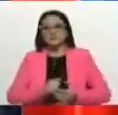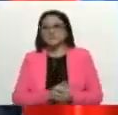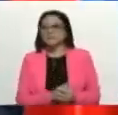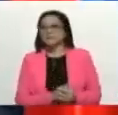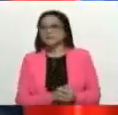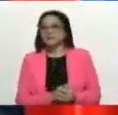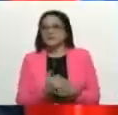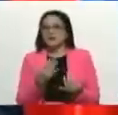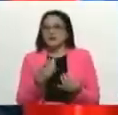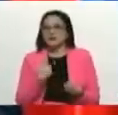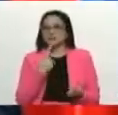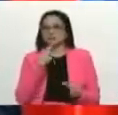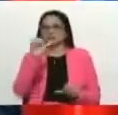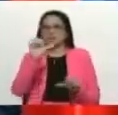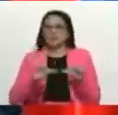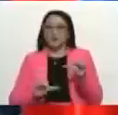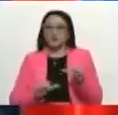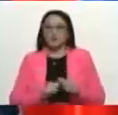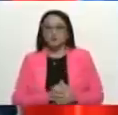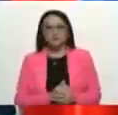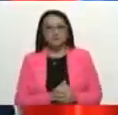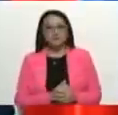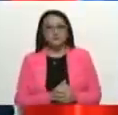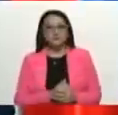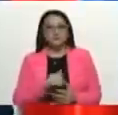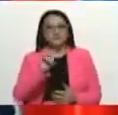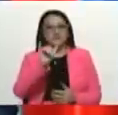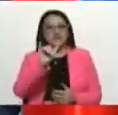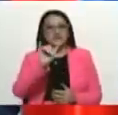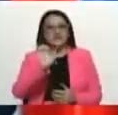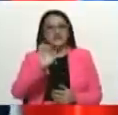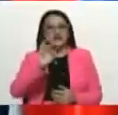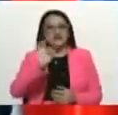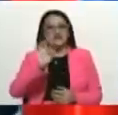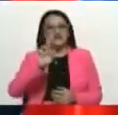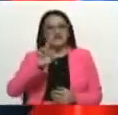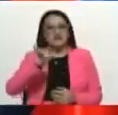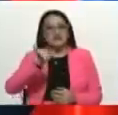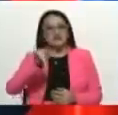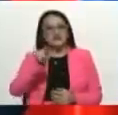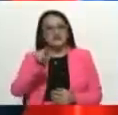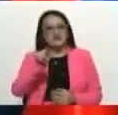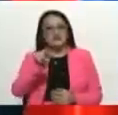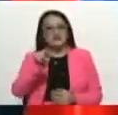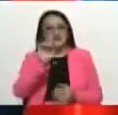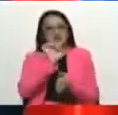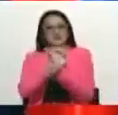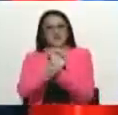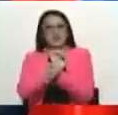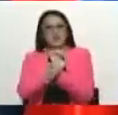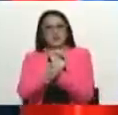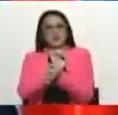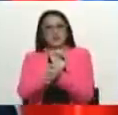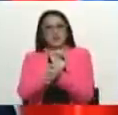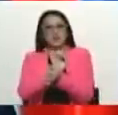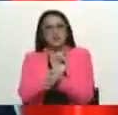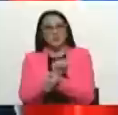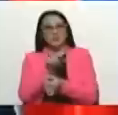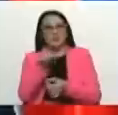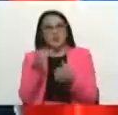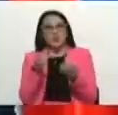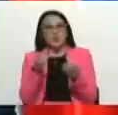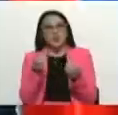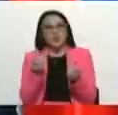voy a mencionar acá, es Jeffrey Alfonso Brujes, que fue detenido junto a este